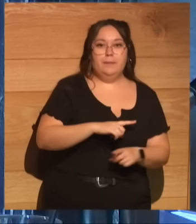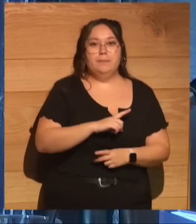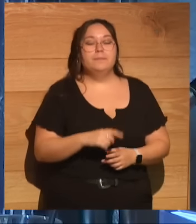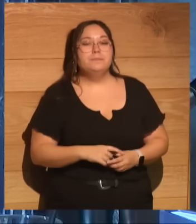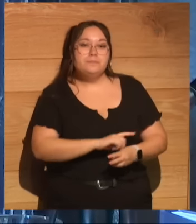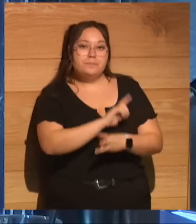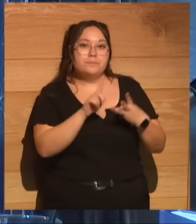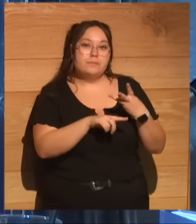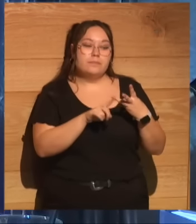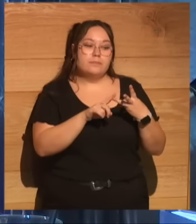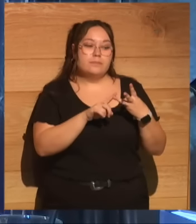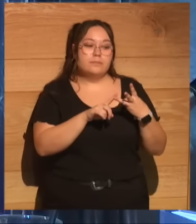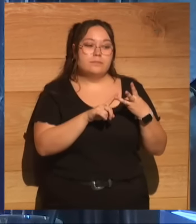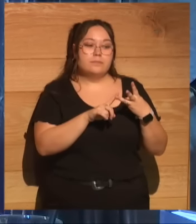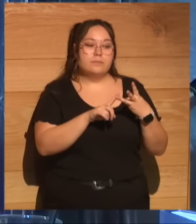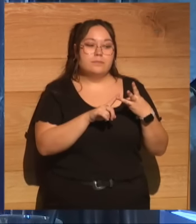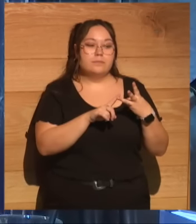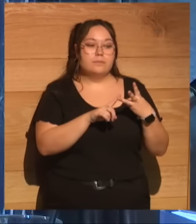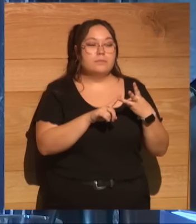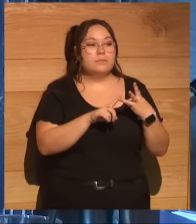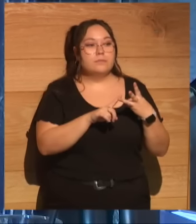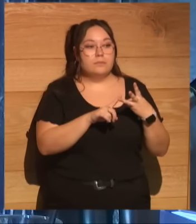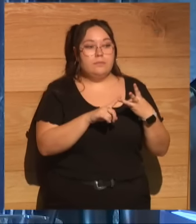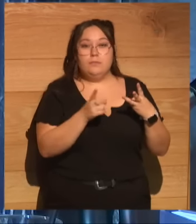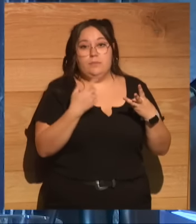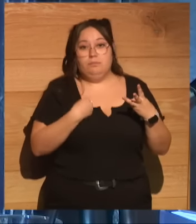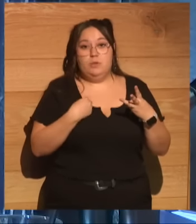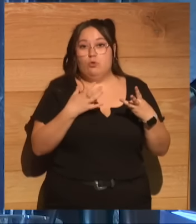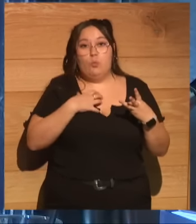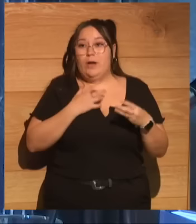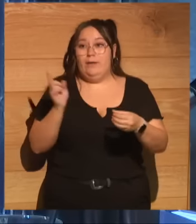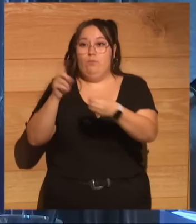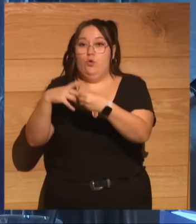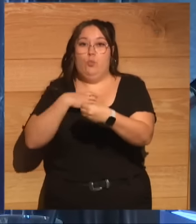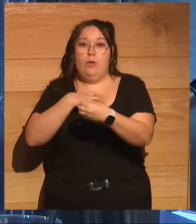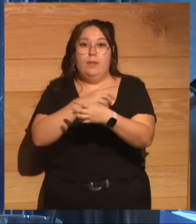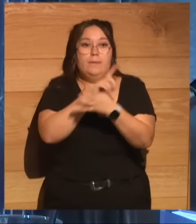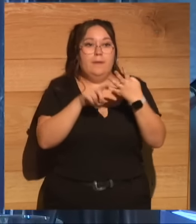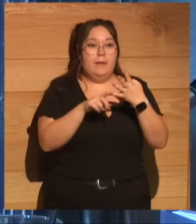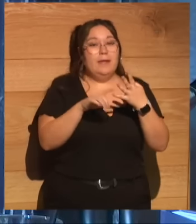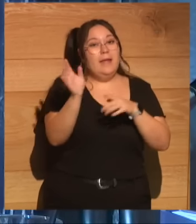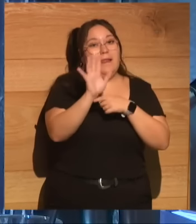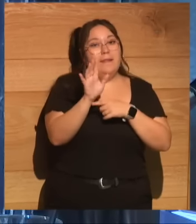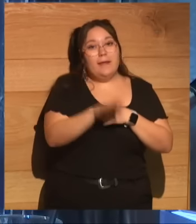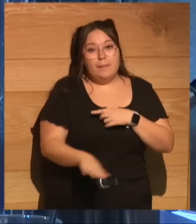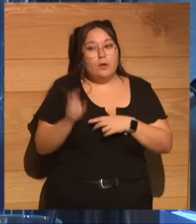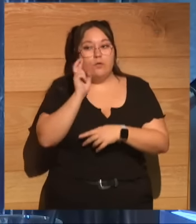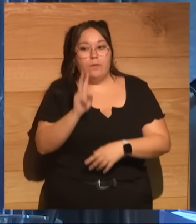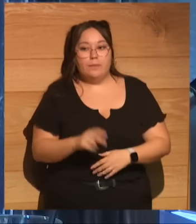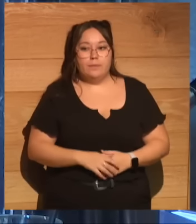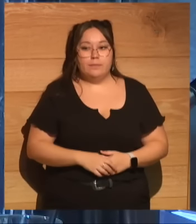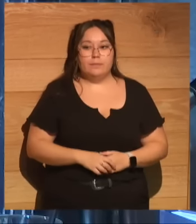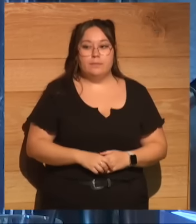un bicho raro. Eso es. La imposibilidad de encajar. Ser un bicho raro. Y el cine que vio de pequeño. Vale.